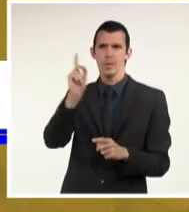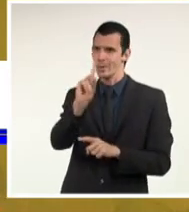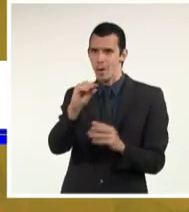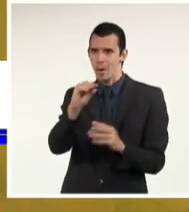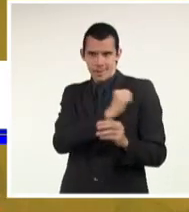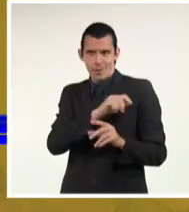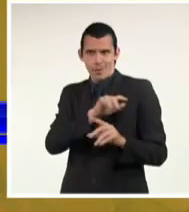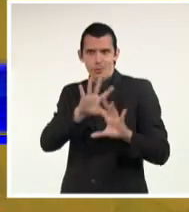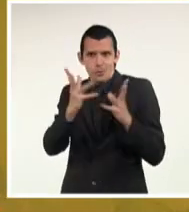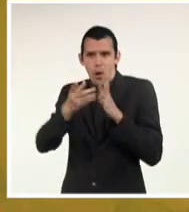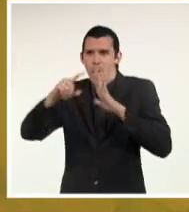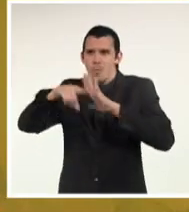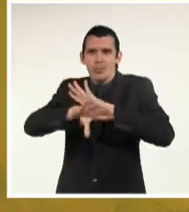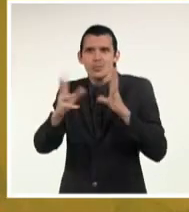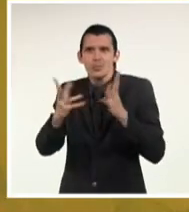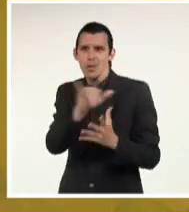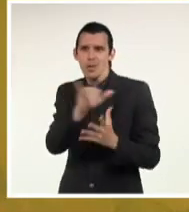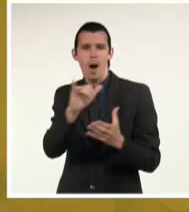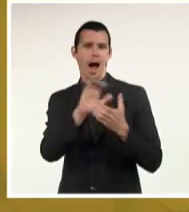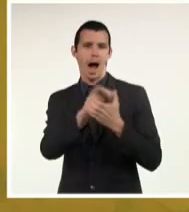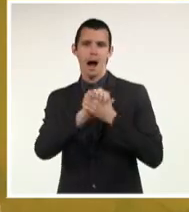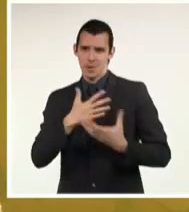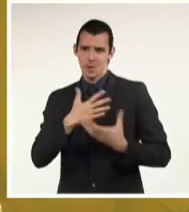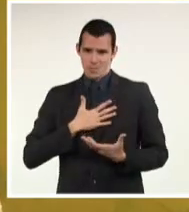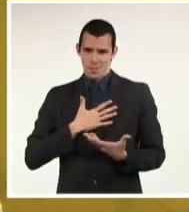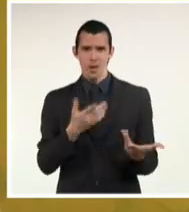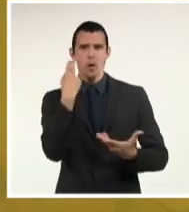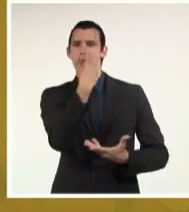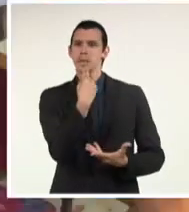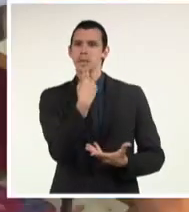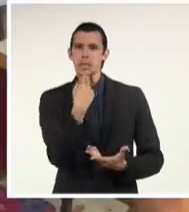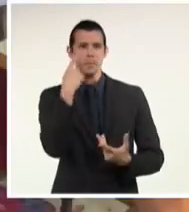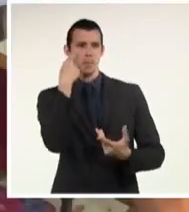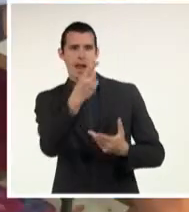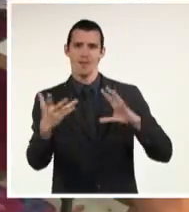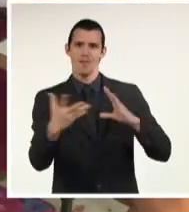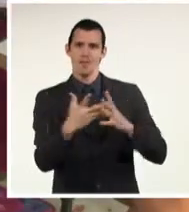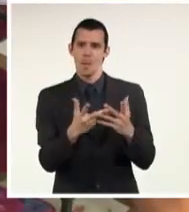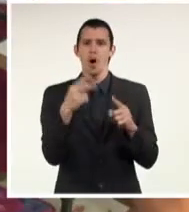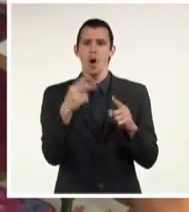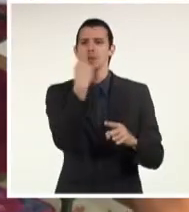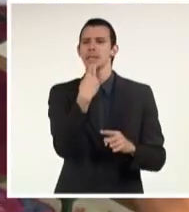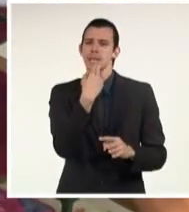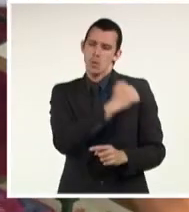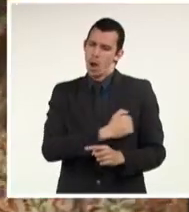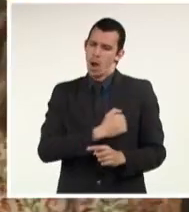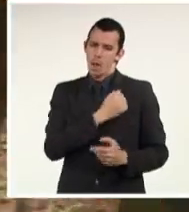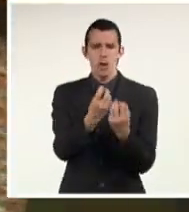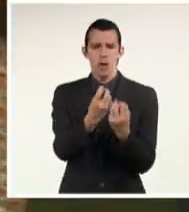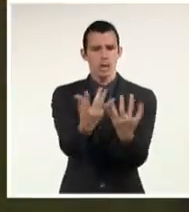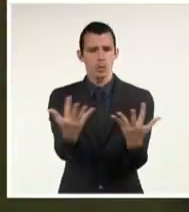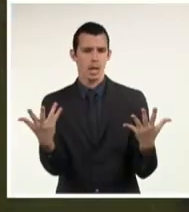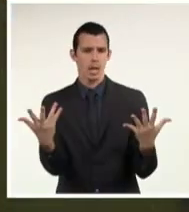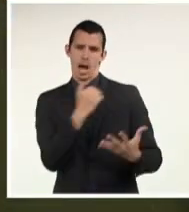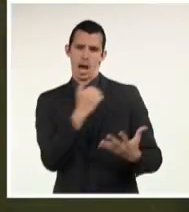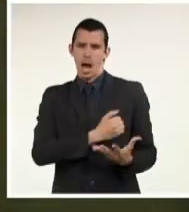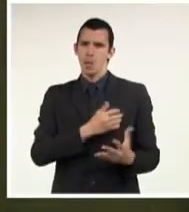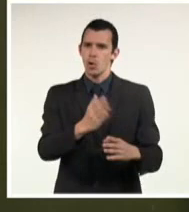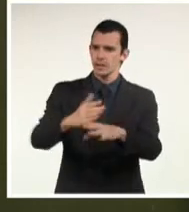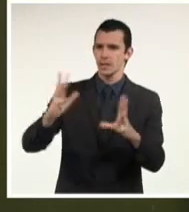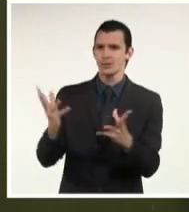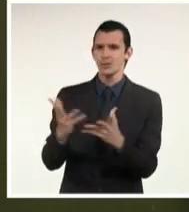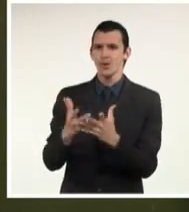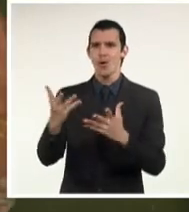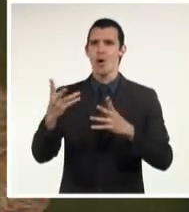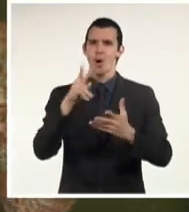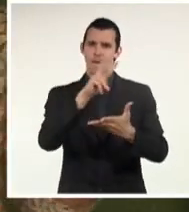leer, que les gustaba tener amigos, compartir, ser solidario con ellos. Utilizar varios medios de enseñanza relacionados